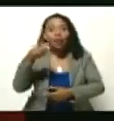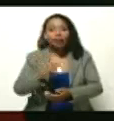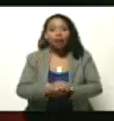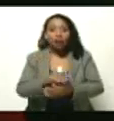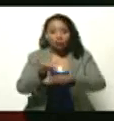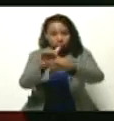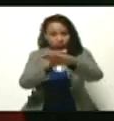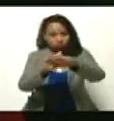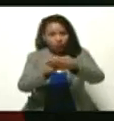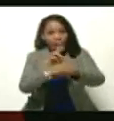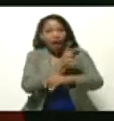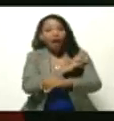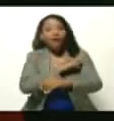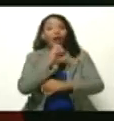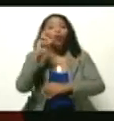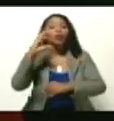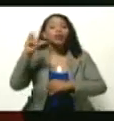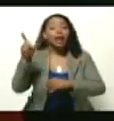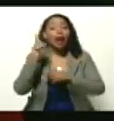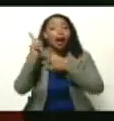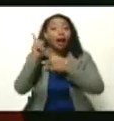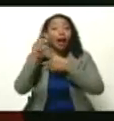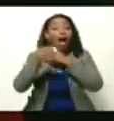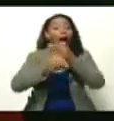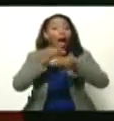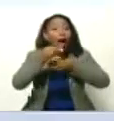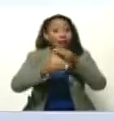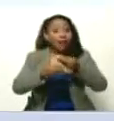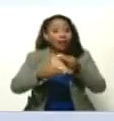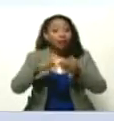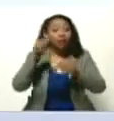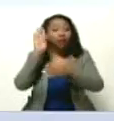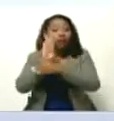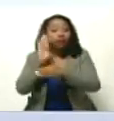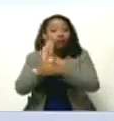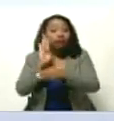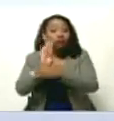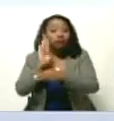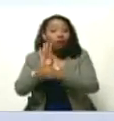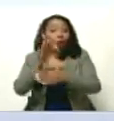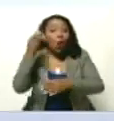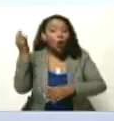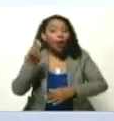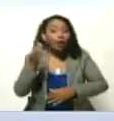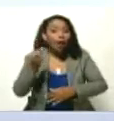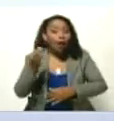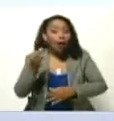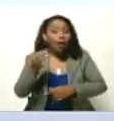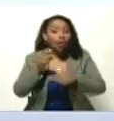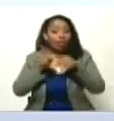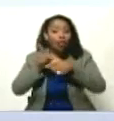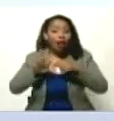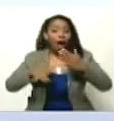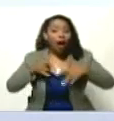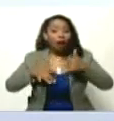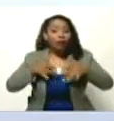Perdón, el jefe UVC es garante de los originales de esa